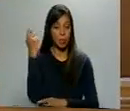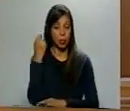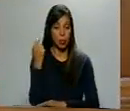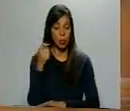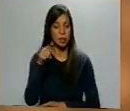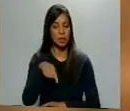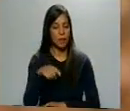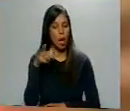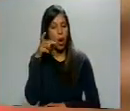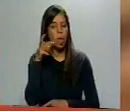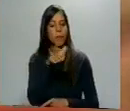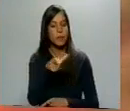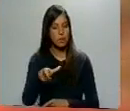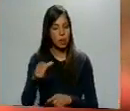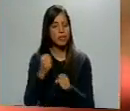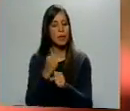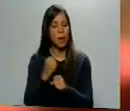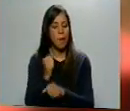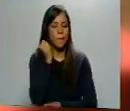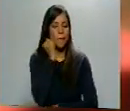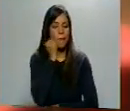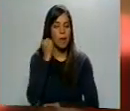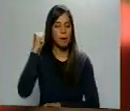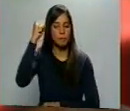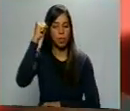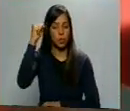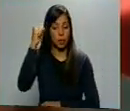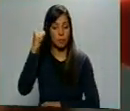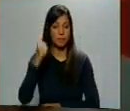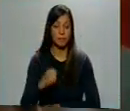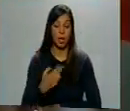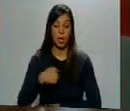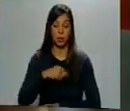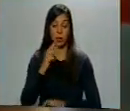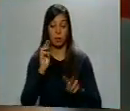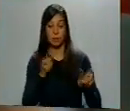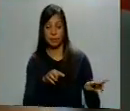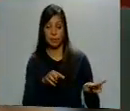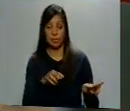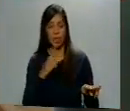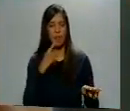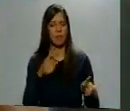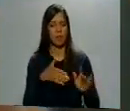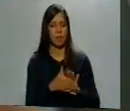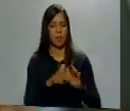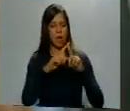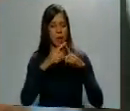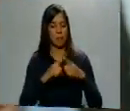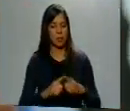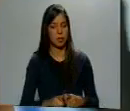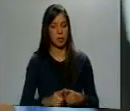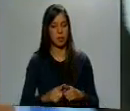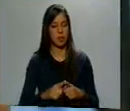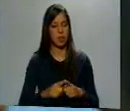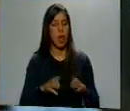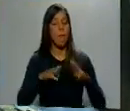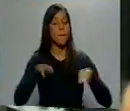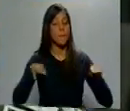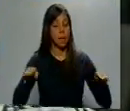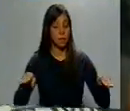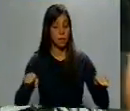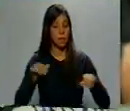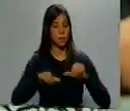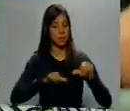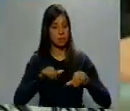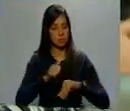Alto Apure. Hemos visto cómo esta instancia político-administrativa en su nivel metropolitano